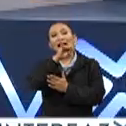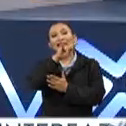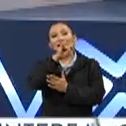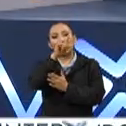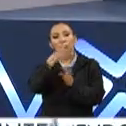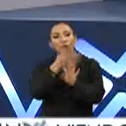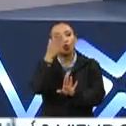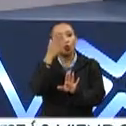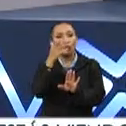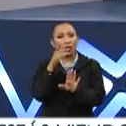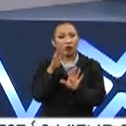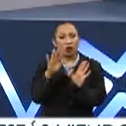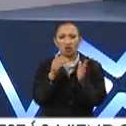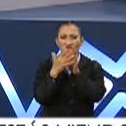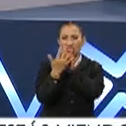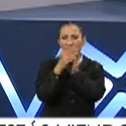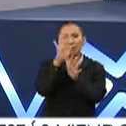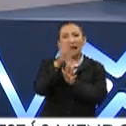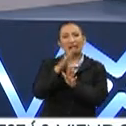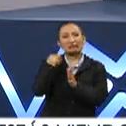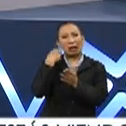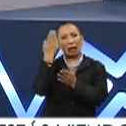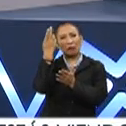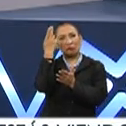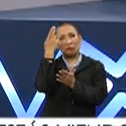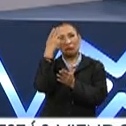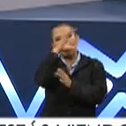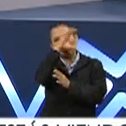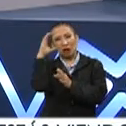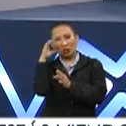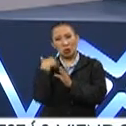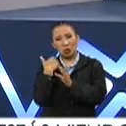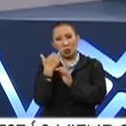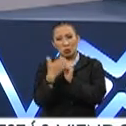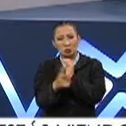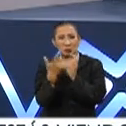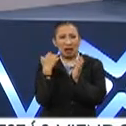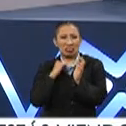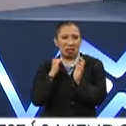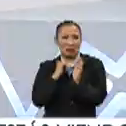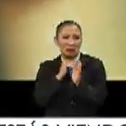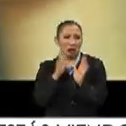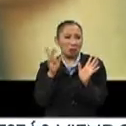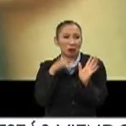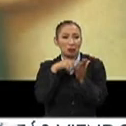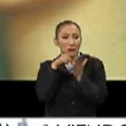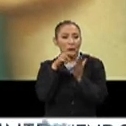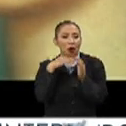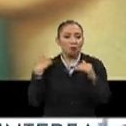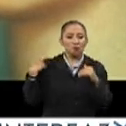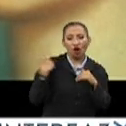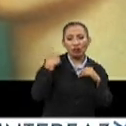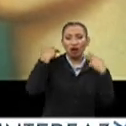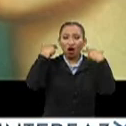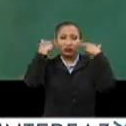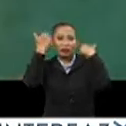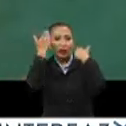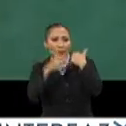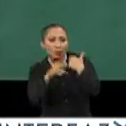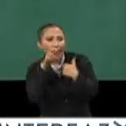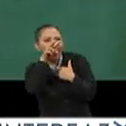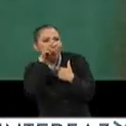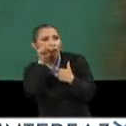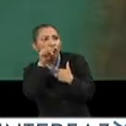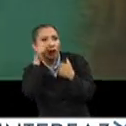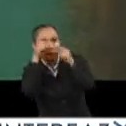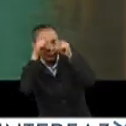muy decimonónico, parece un retrato de finales del siglo XIX, en donde solamente, salvo por la moda, el corte de pelo, sabemos ya que